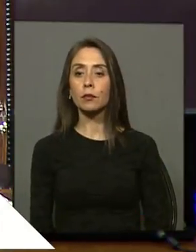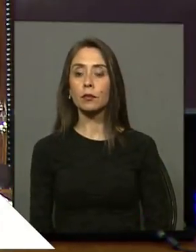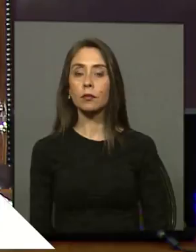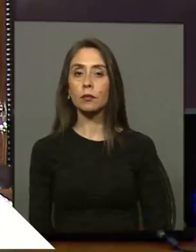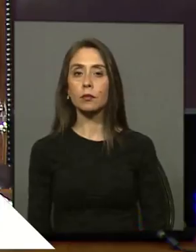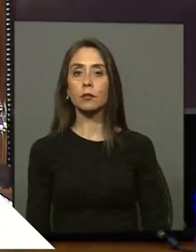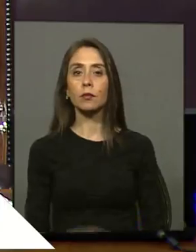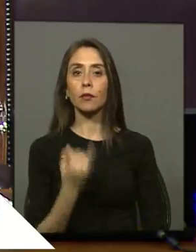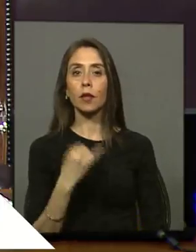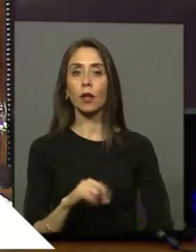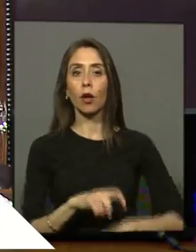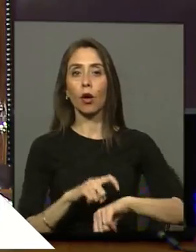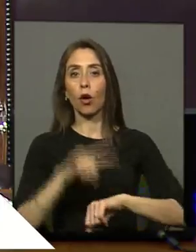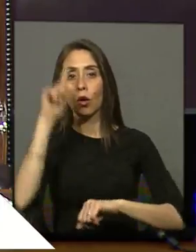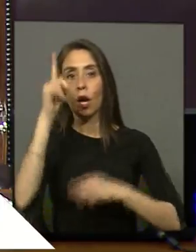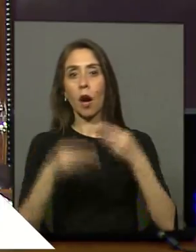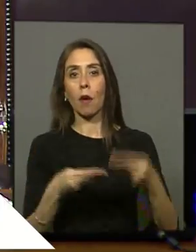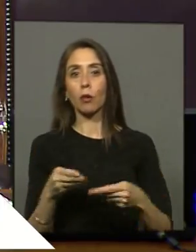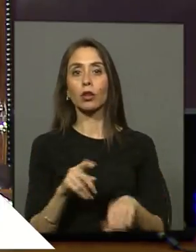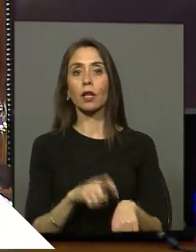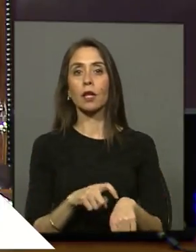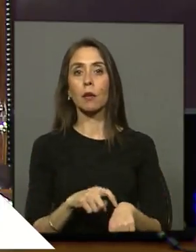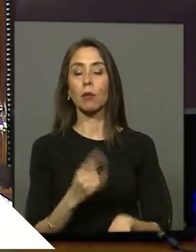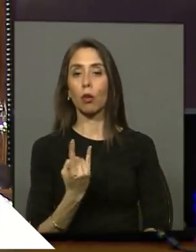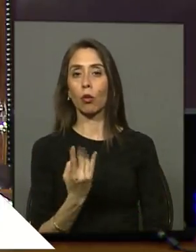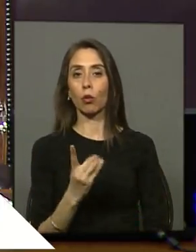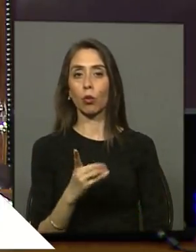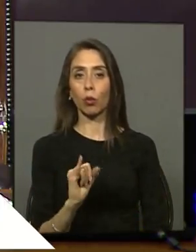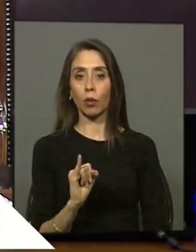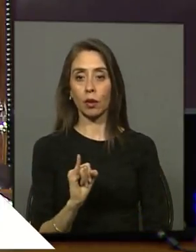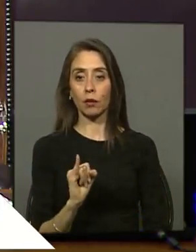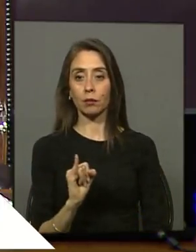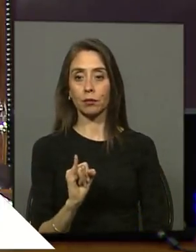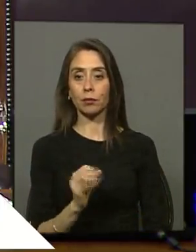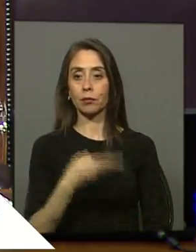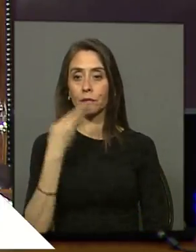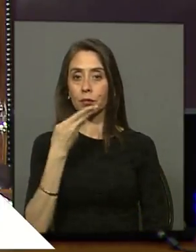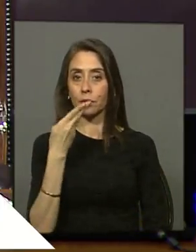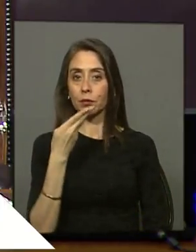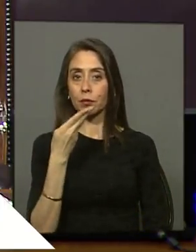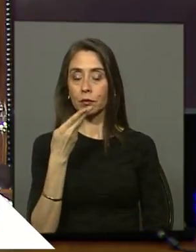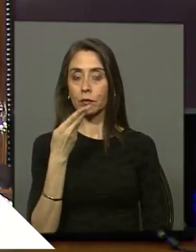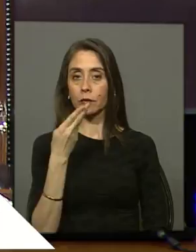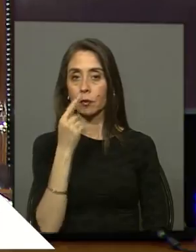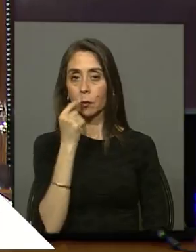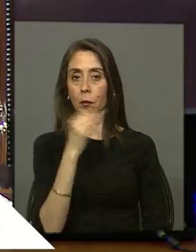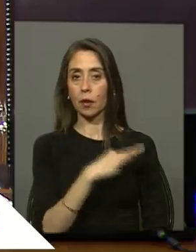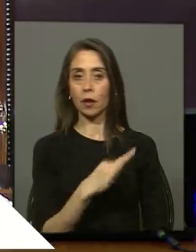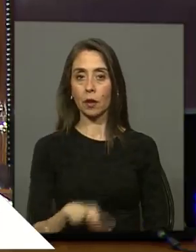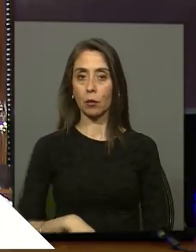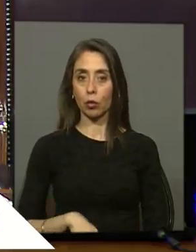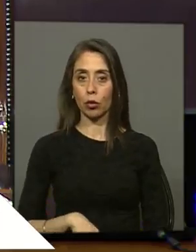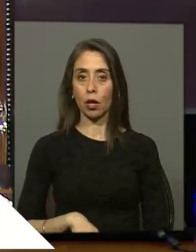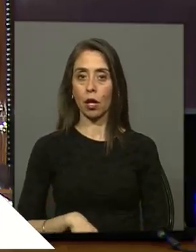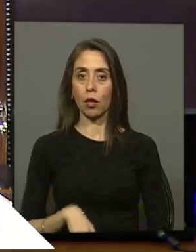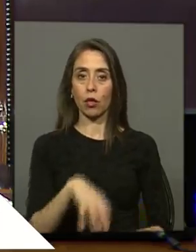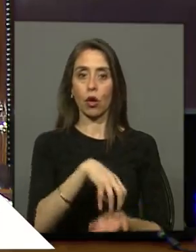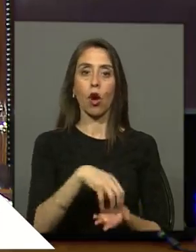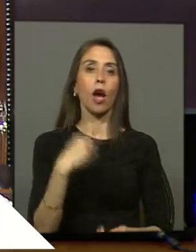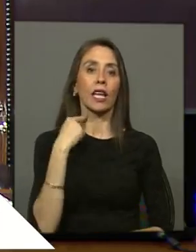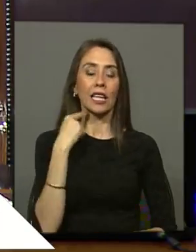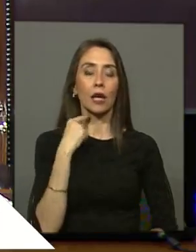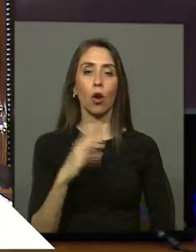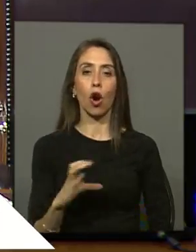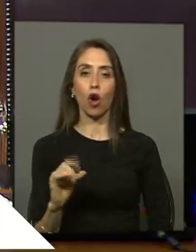finalmente en la hora de incidentes y en el tiempo de la unión democrática independiente le damos la palabra al diputado por la comuna de Quilicura